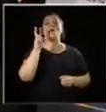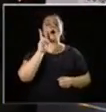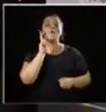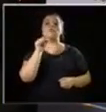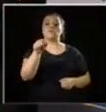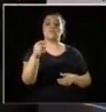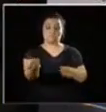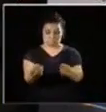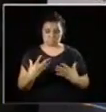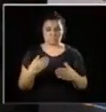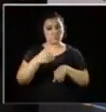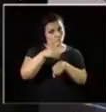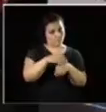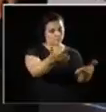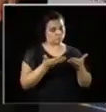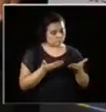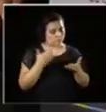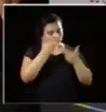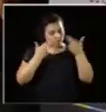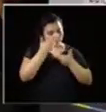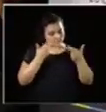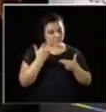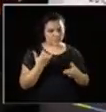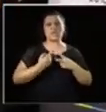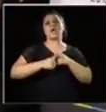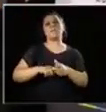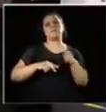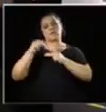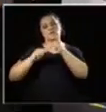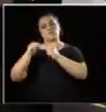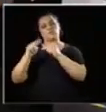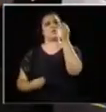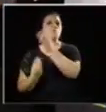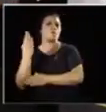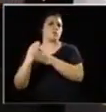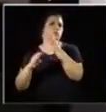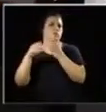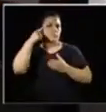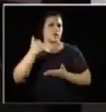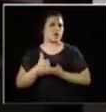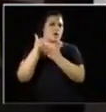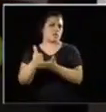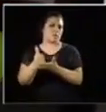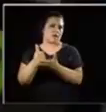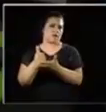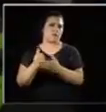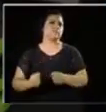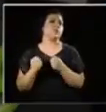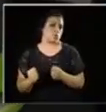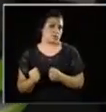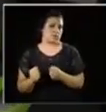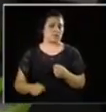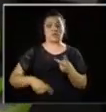observatorio para partir de ahí a empezar con los primeros avances en el tema de inseguridad. Segundo, se requiere como nunca